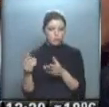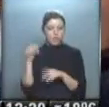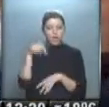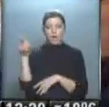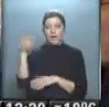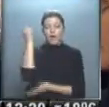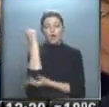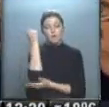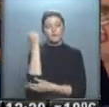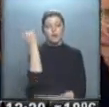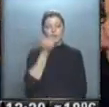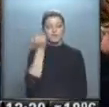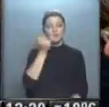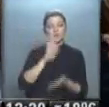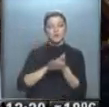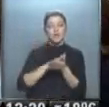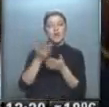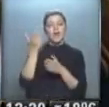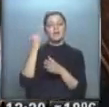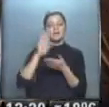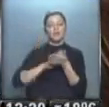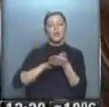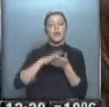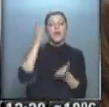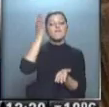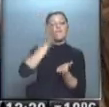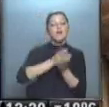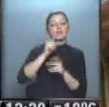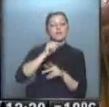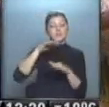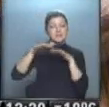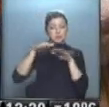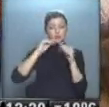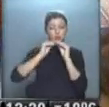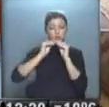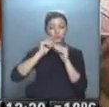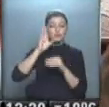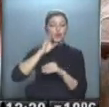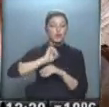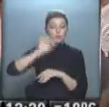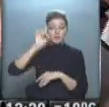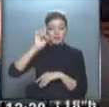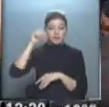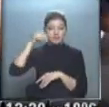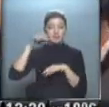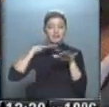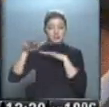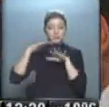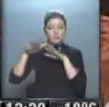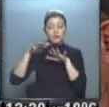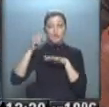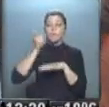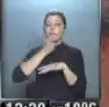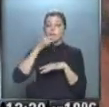quiero remitir al fallo de minoría de un caso muy reciente en Norteamérica, que es Comcast 2, en el cual la acción se rechazó por no